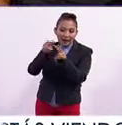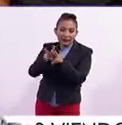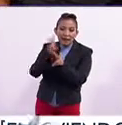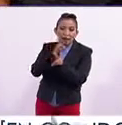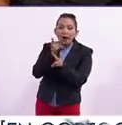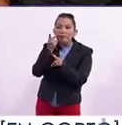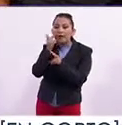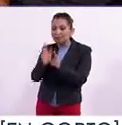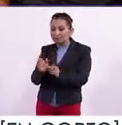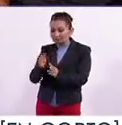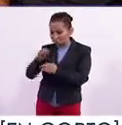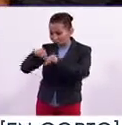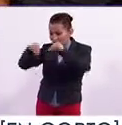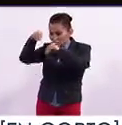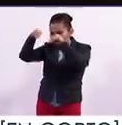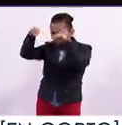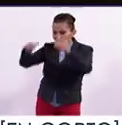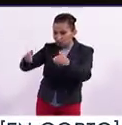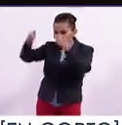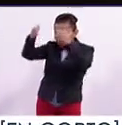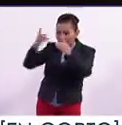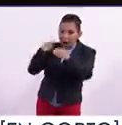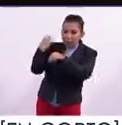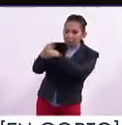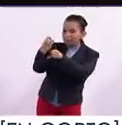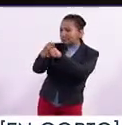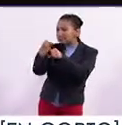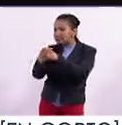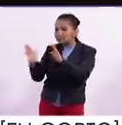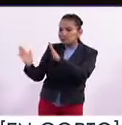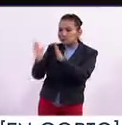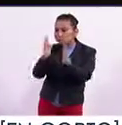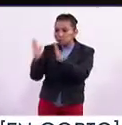la resistencia de las construcciones, y